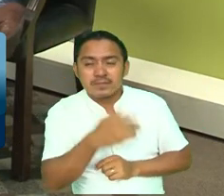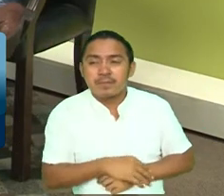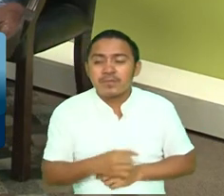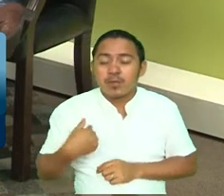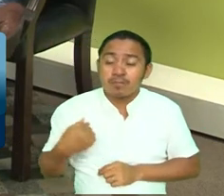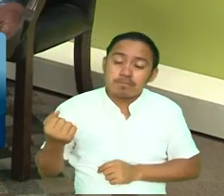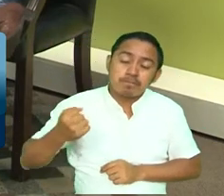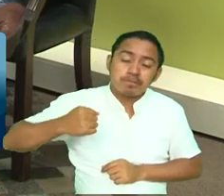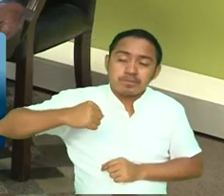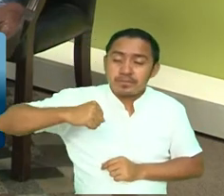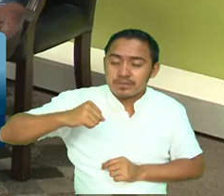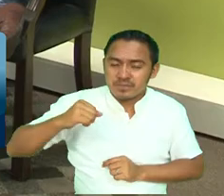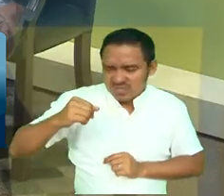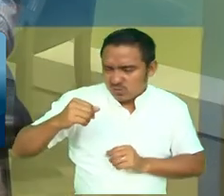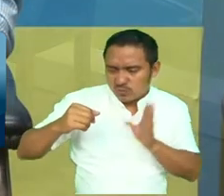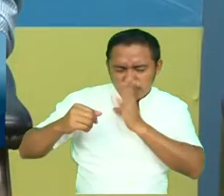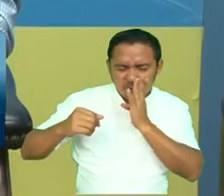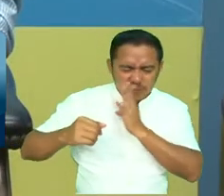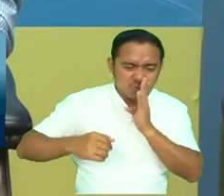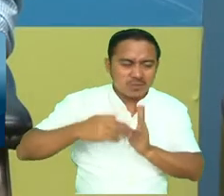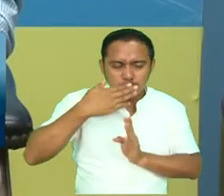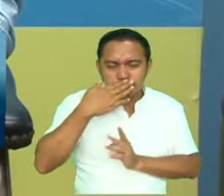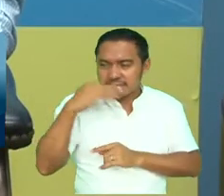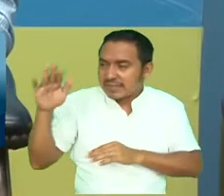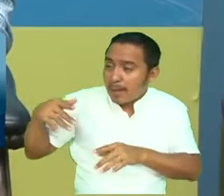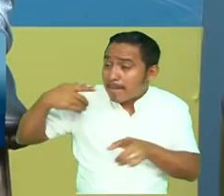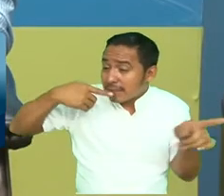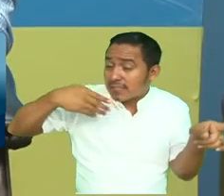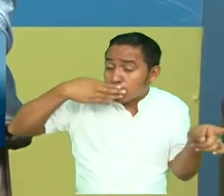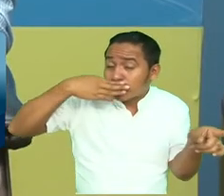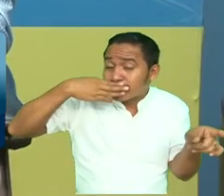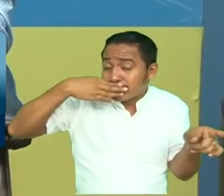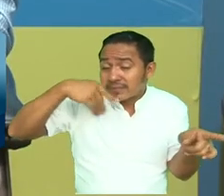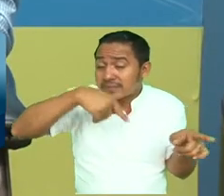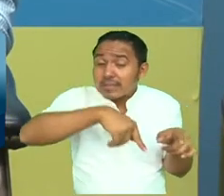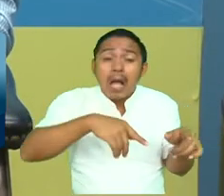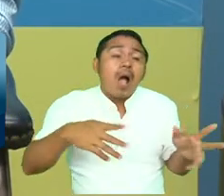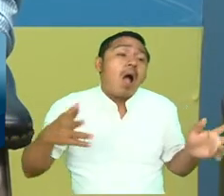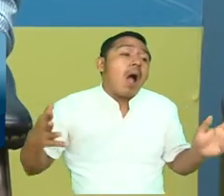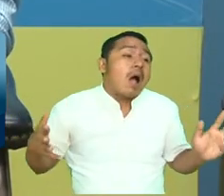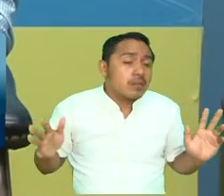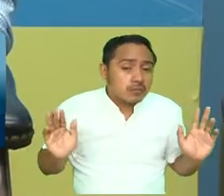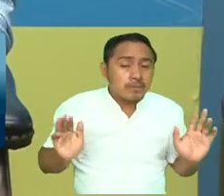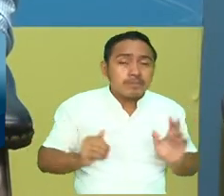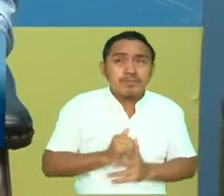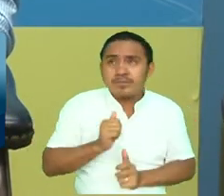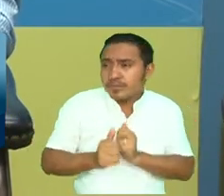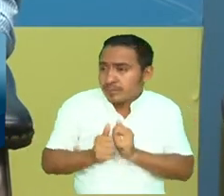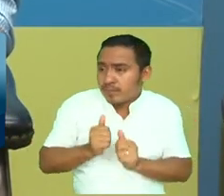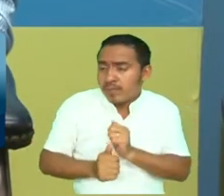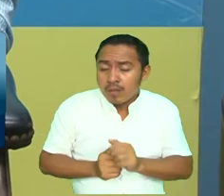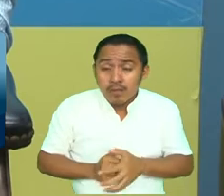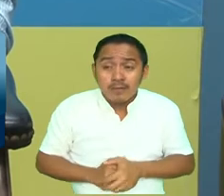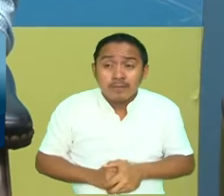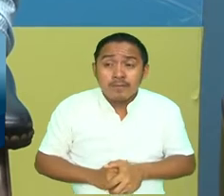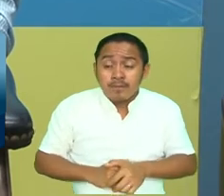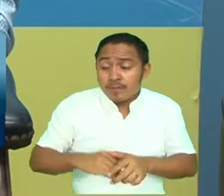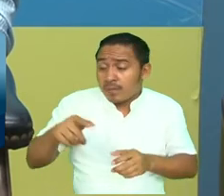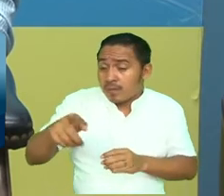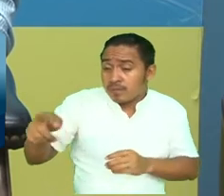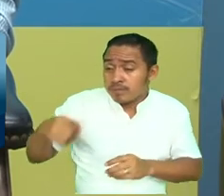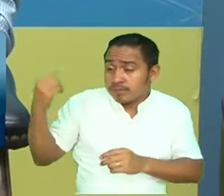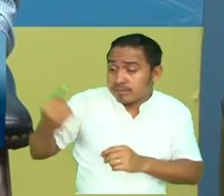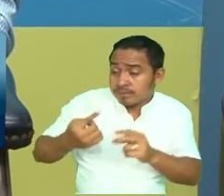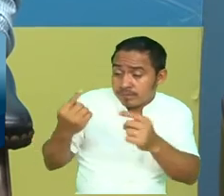medio la mano, el brazo, y ya el olor ya se siente. Ya vienen los compañeros a